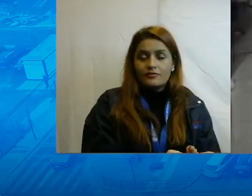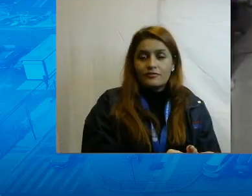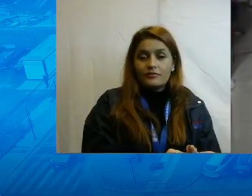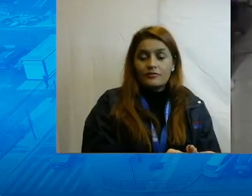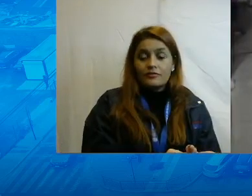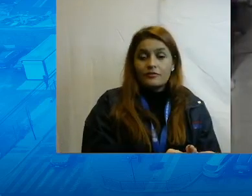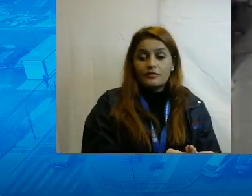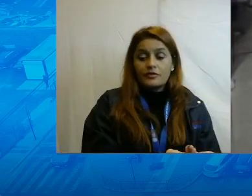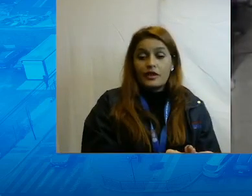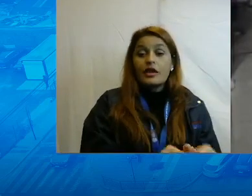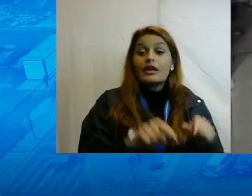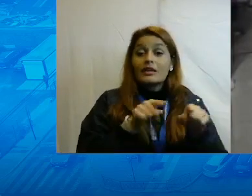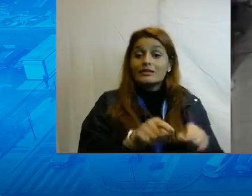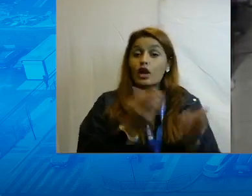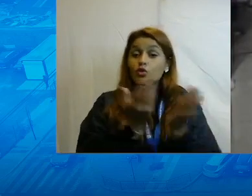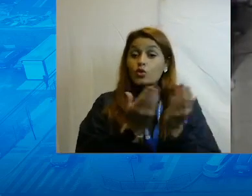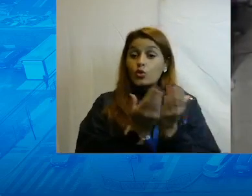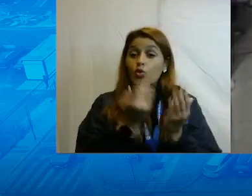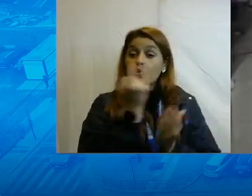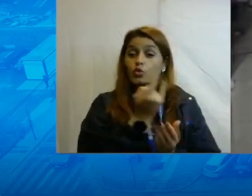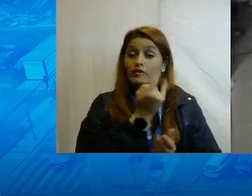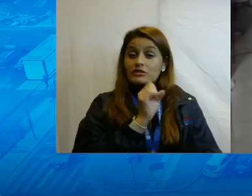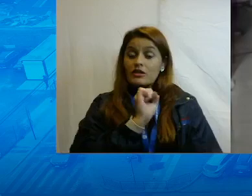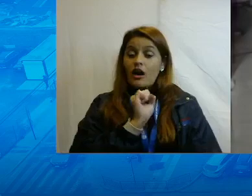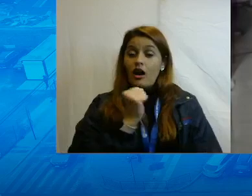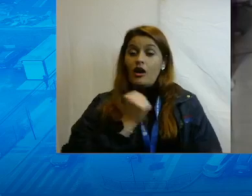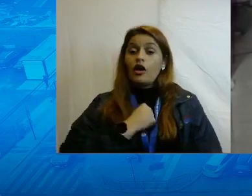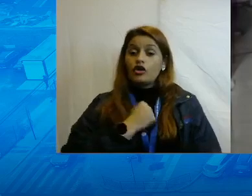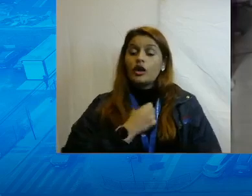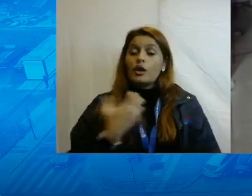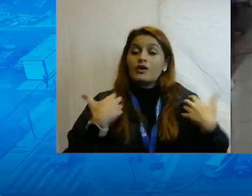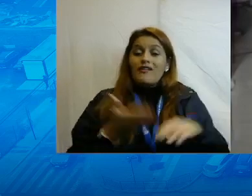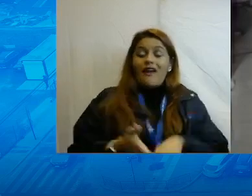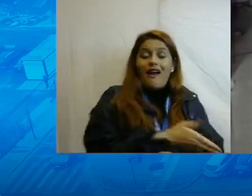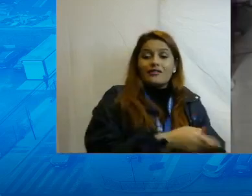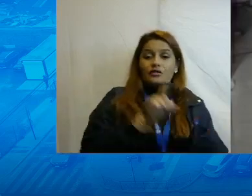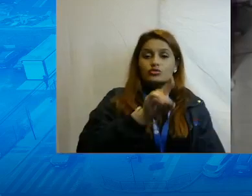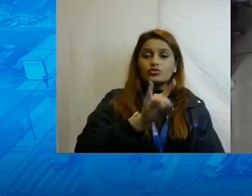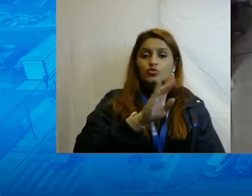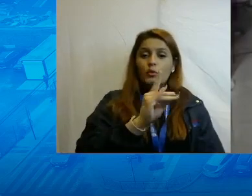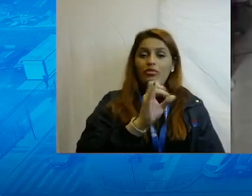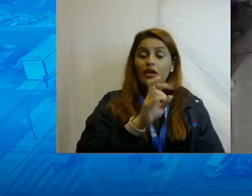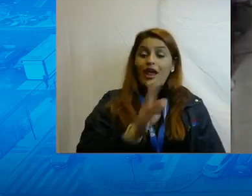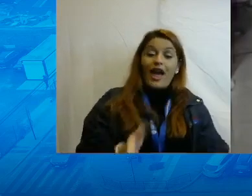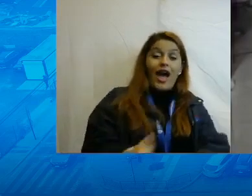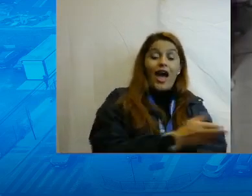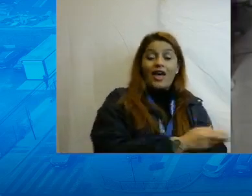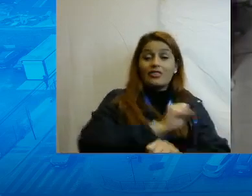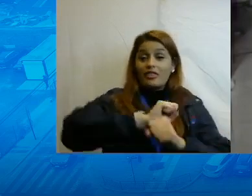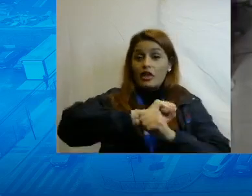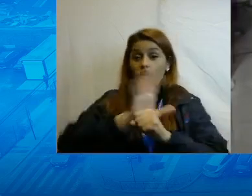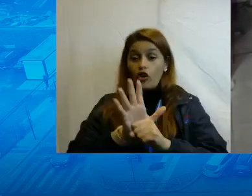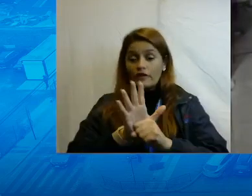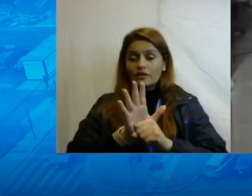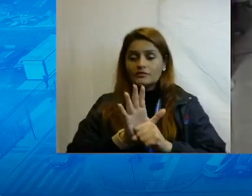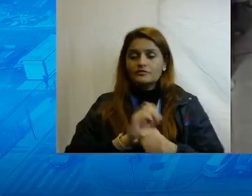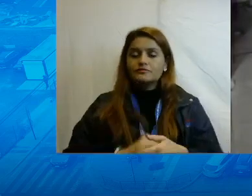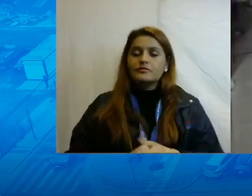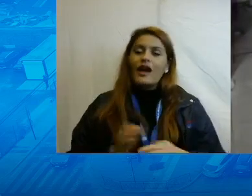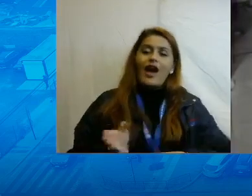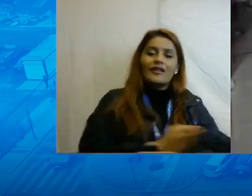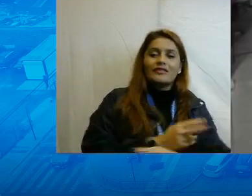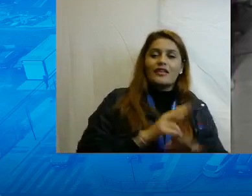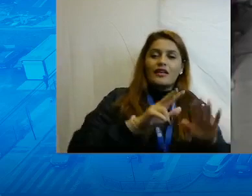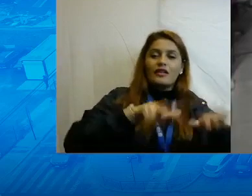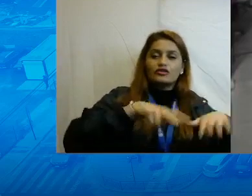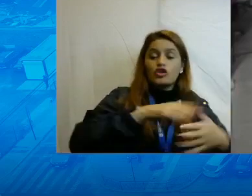es de la Universidad Católica, fue encargado por la SUBDERE. Desde antes de la pandemia, del año 18 al año 20, durante la pandemia